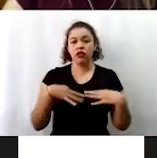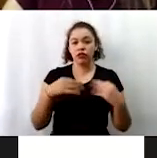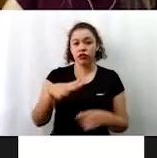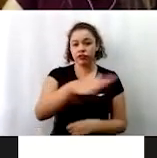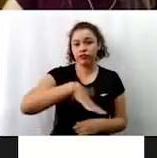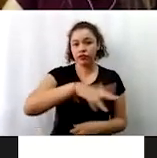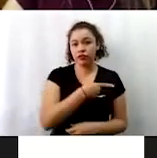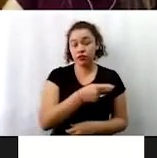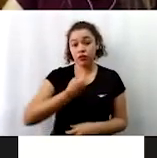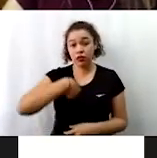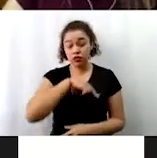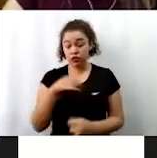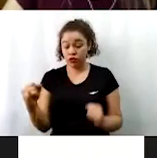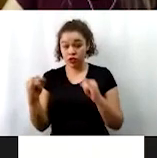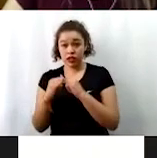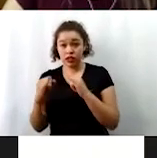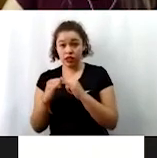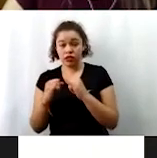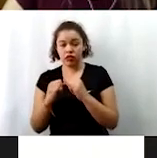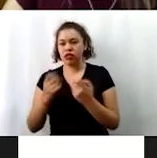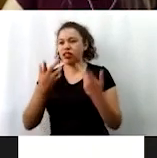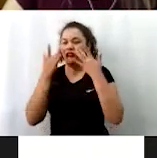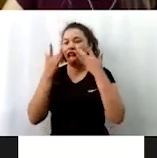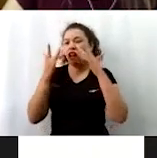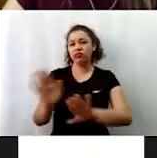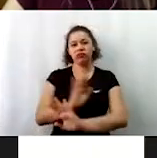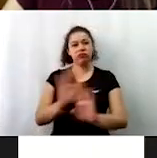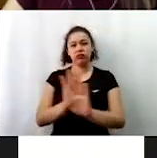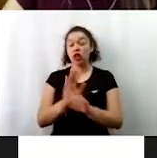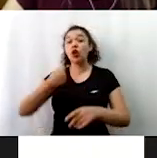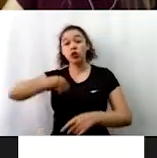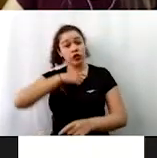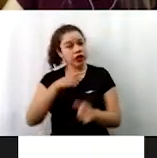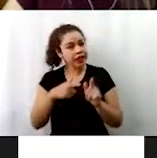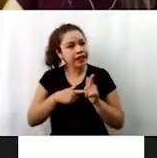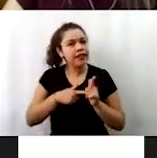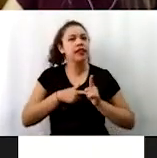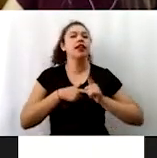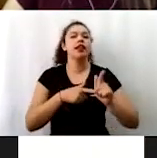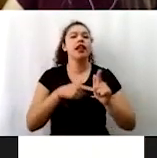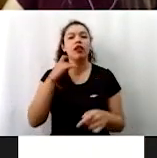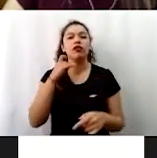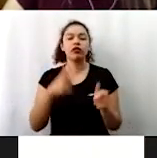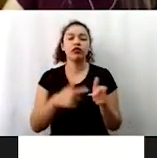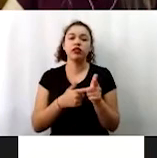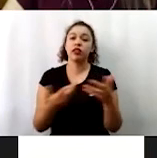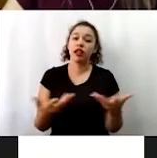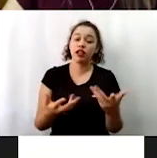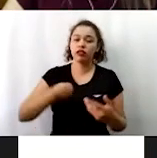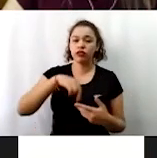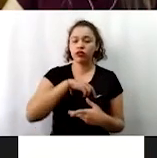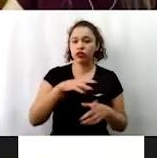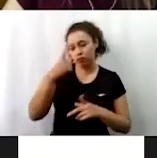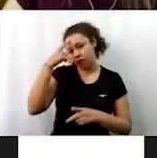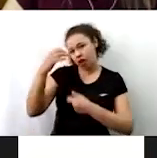que nosotros como instituciones no desfallezcamos y sigamos haciendo este esfuerzo y voltear y alinearnos